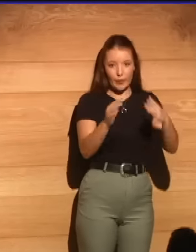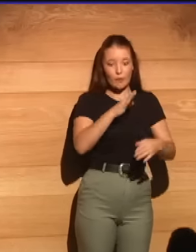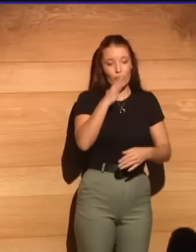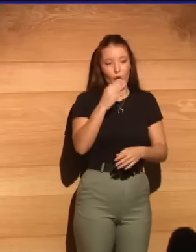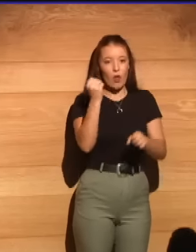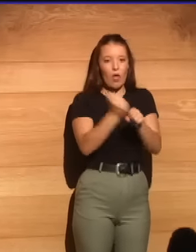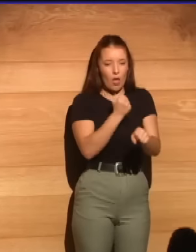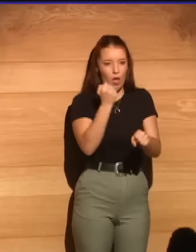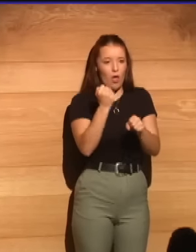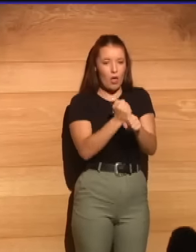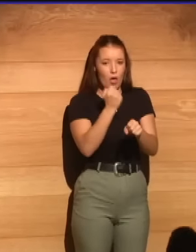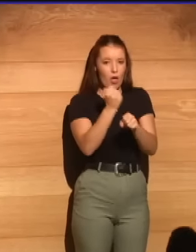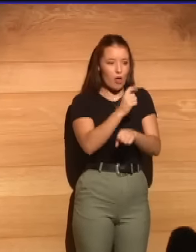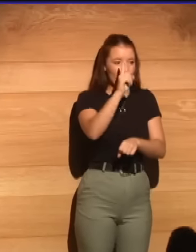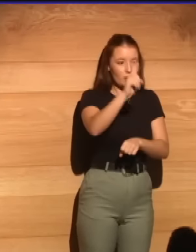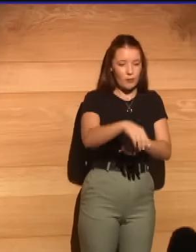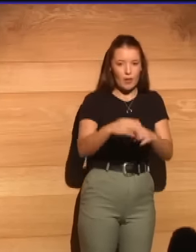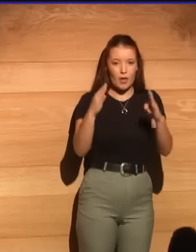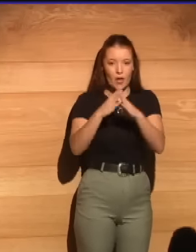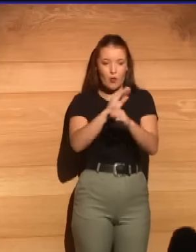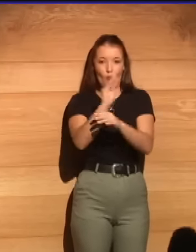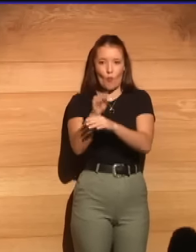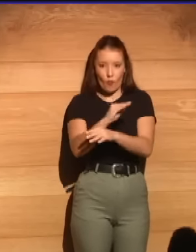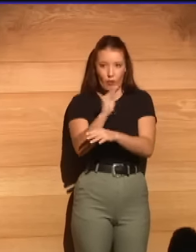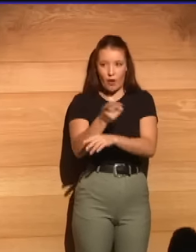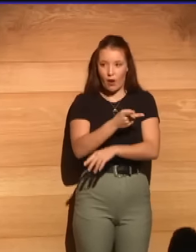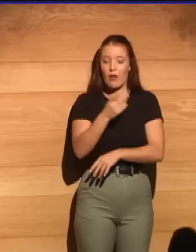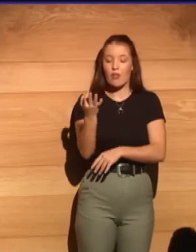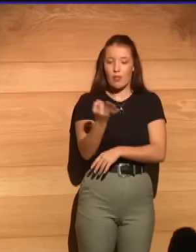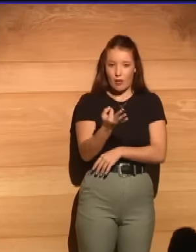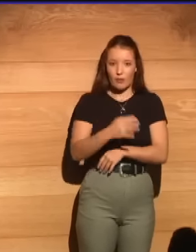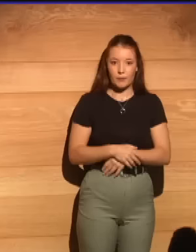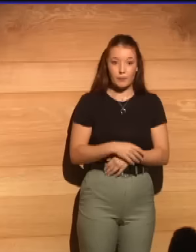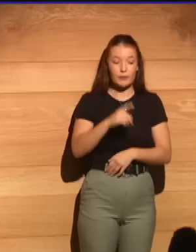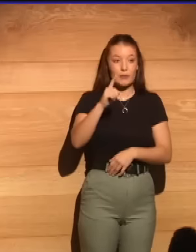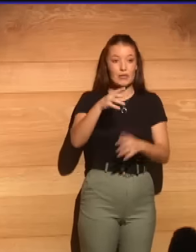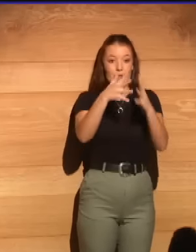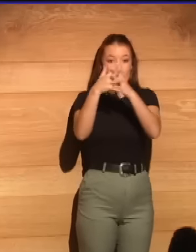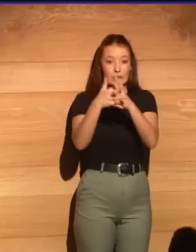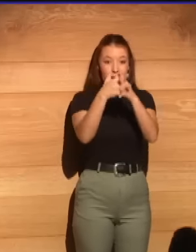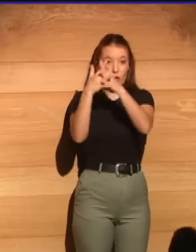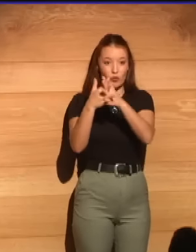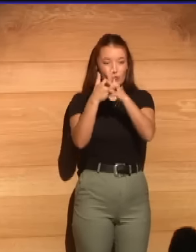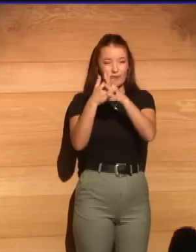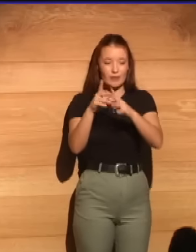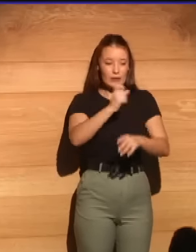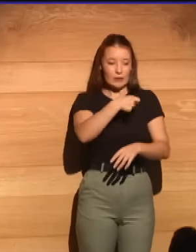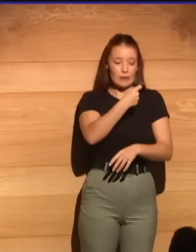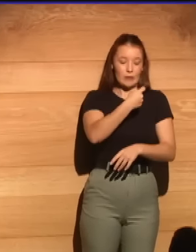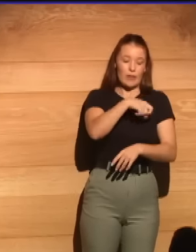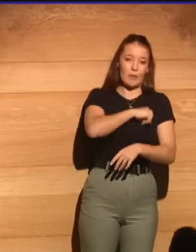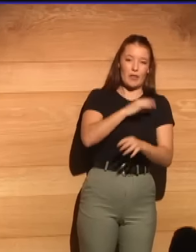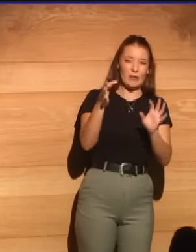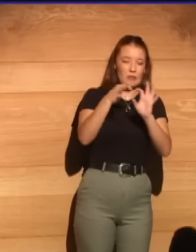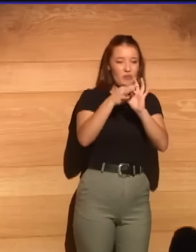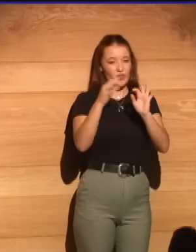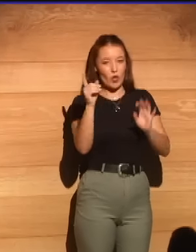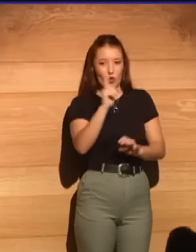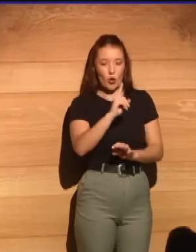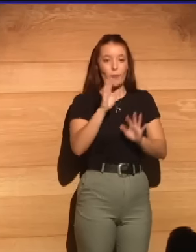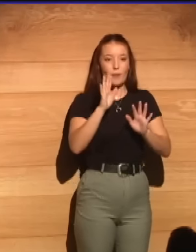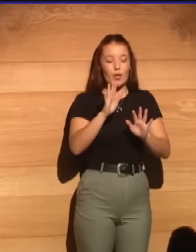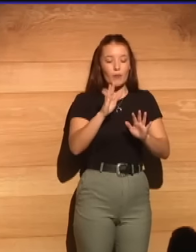hacer las labores de la casa. Y en Estados Unidos, aunque no sea muy extrapolable a España, McKinsey está diciendo